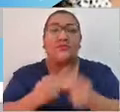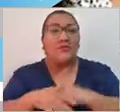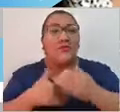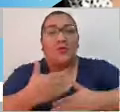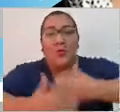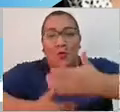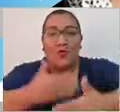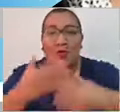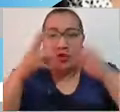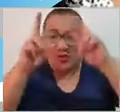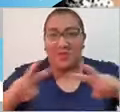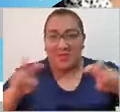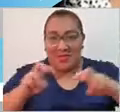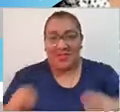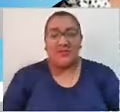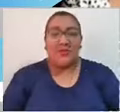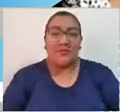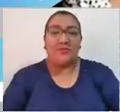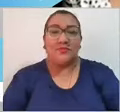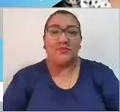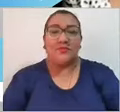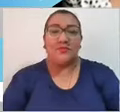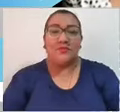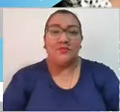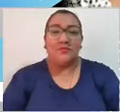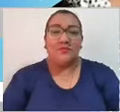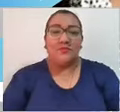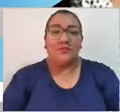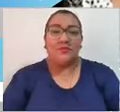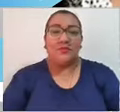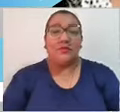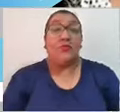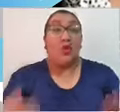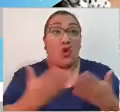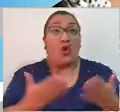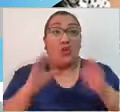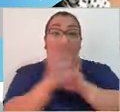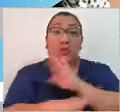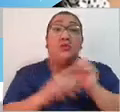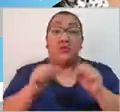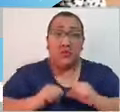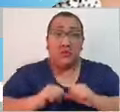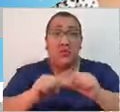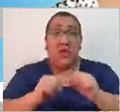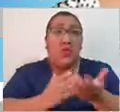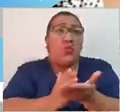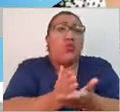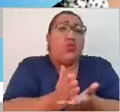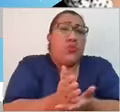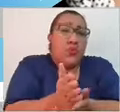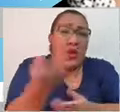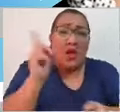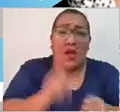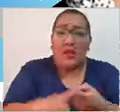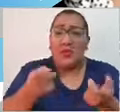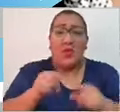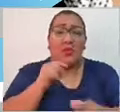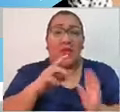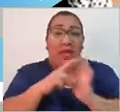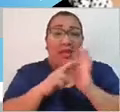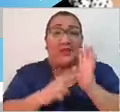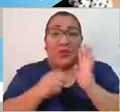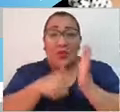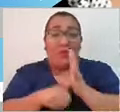proceso de investigación. Las medidas de protección están vigentes y duran hasta que se emita una